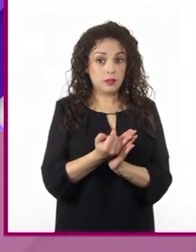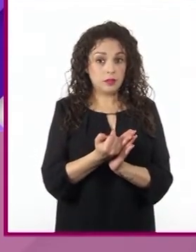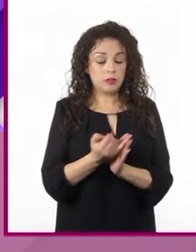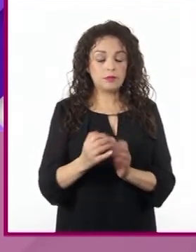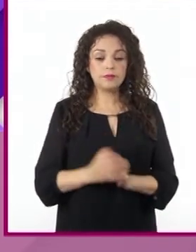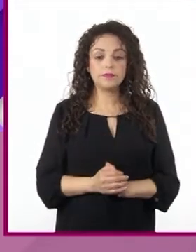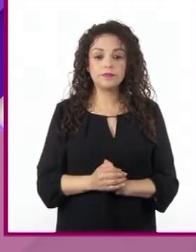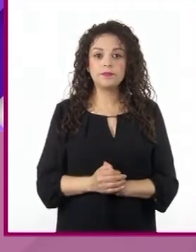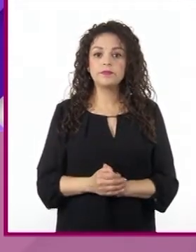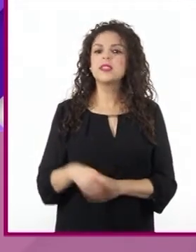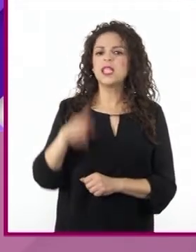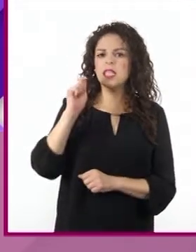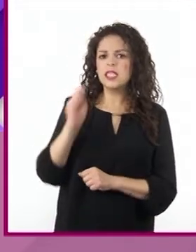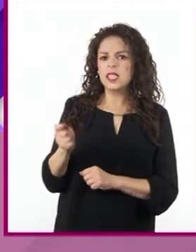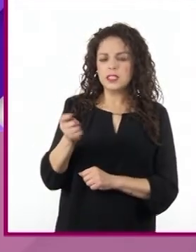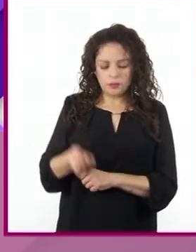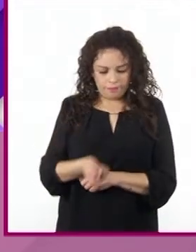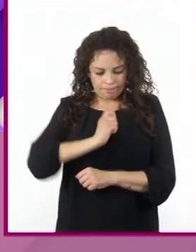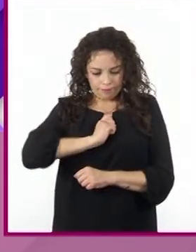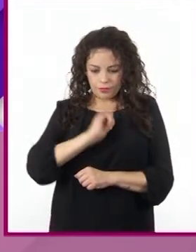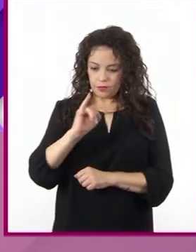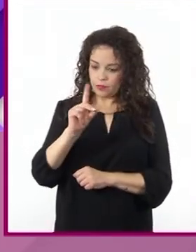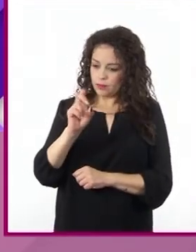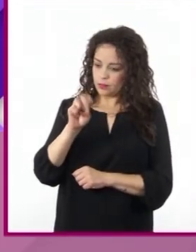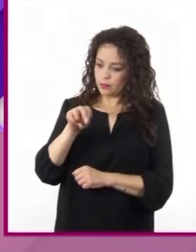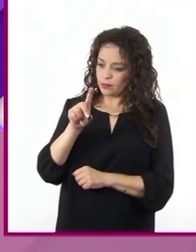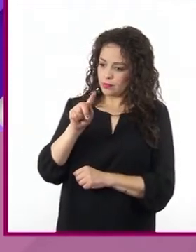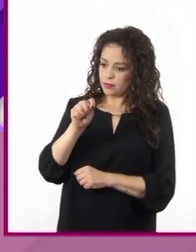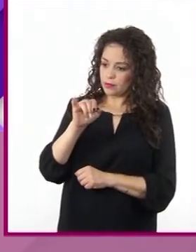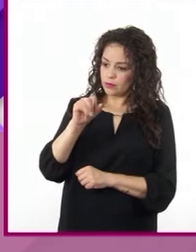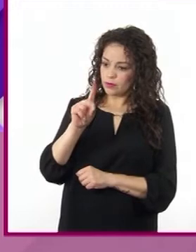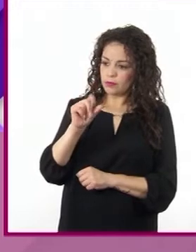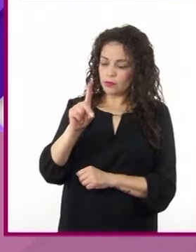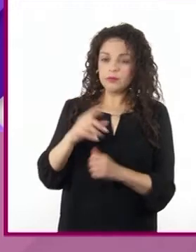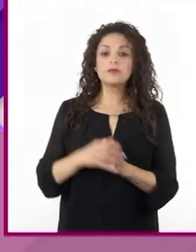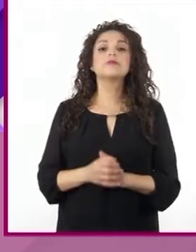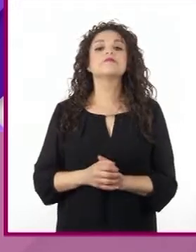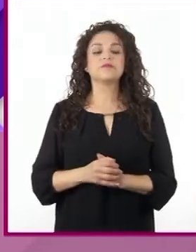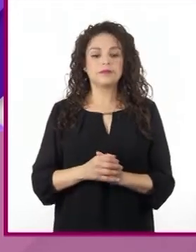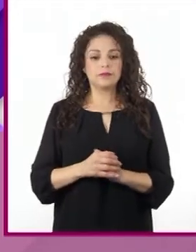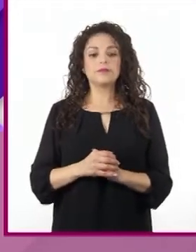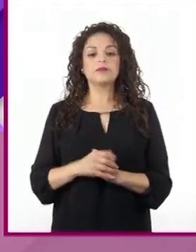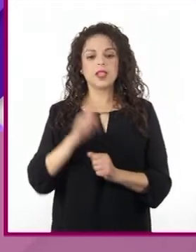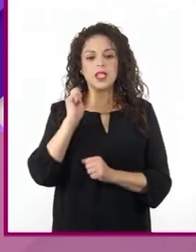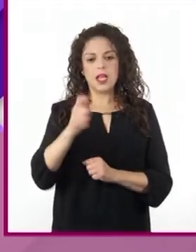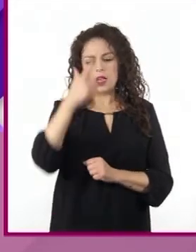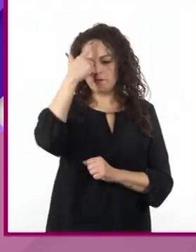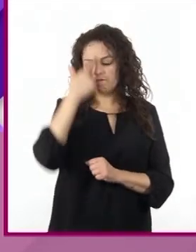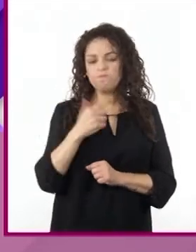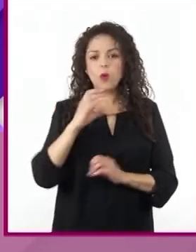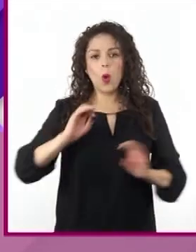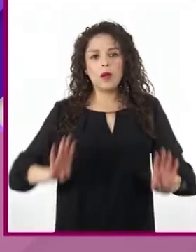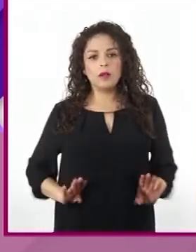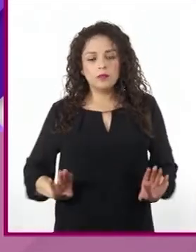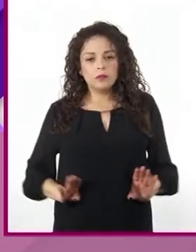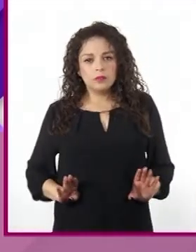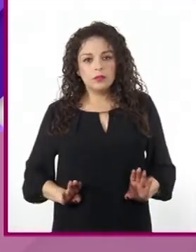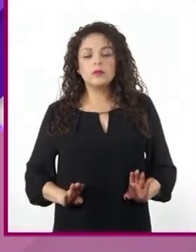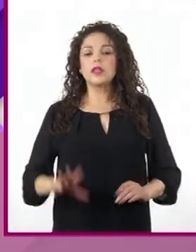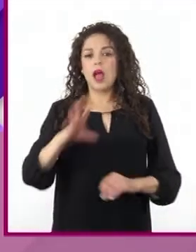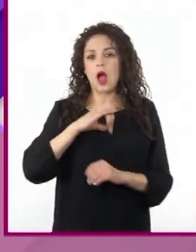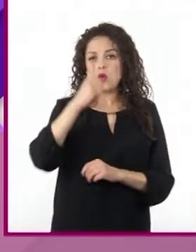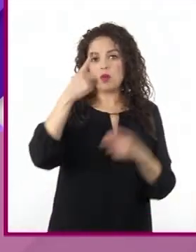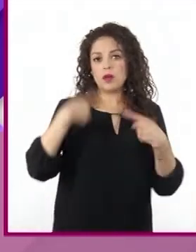¿Qué es la identidad? Es un conjunto de rasgos o características que posee una persona y que la hacen diferente